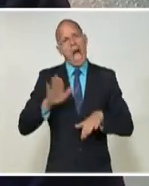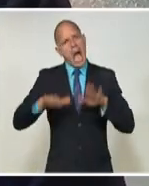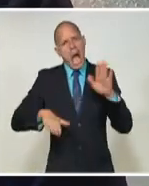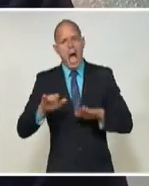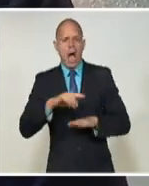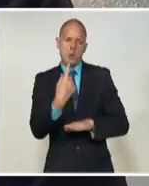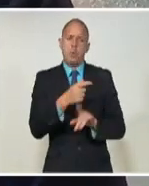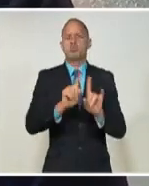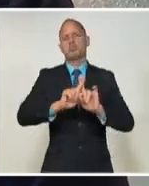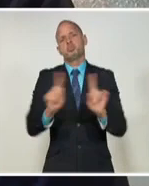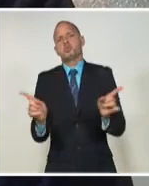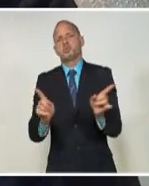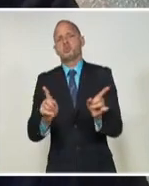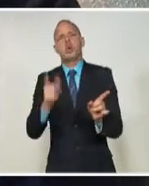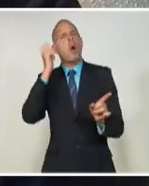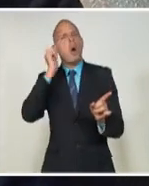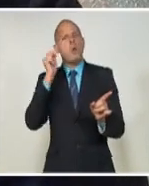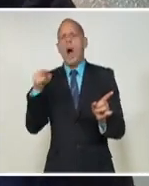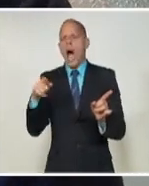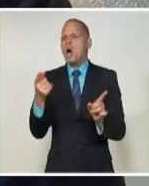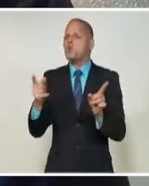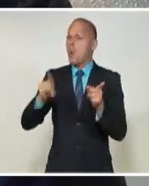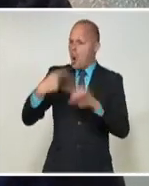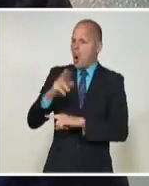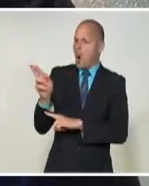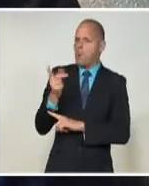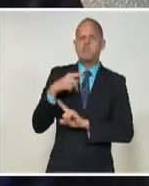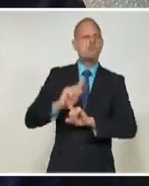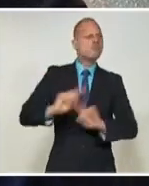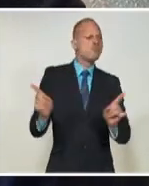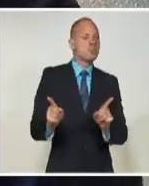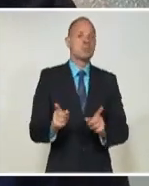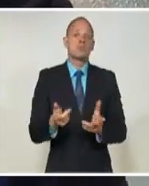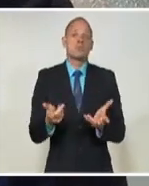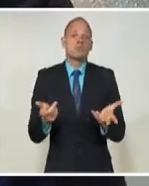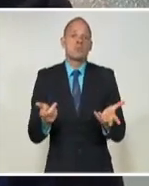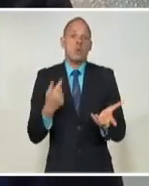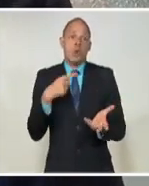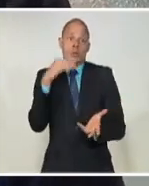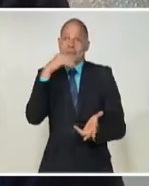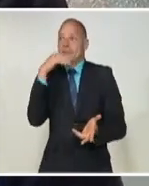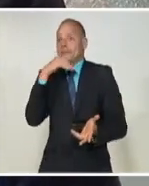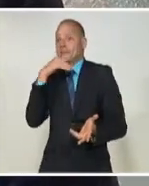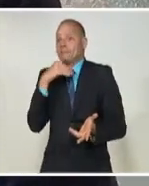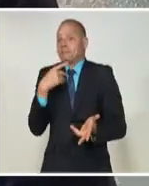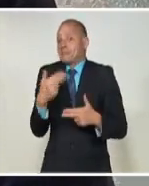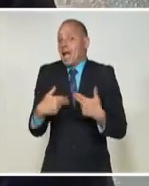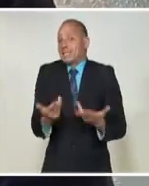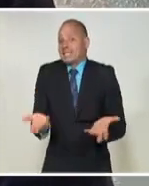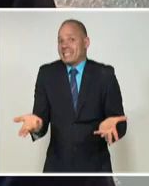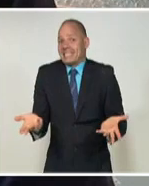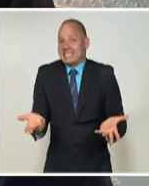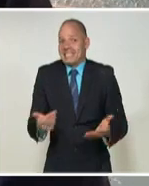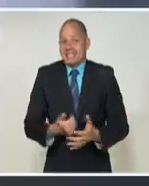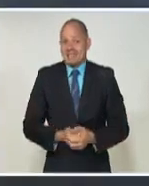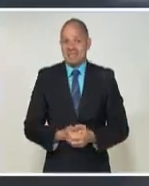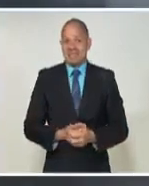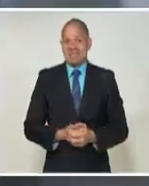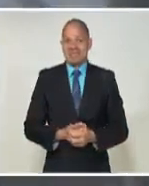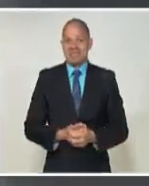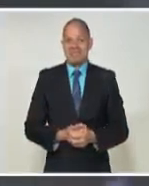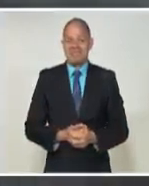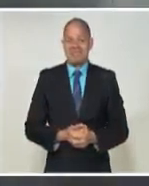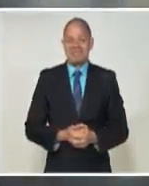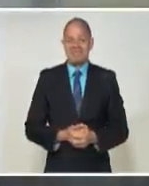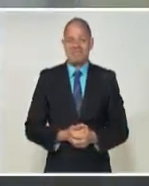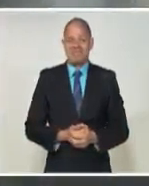ruptura, muchos momentos en que eso se pudo haber convertido en un fracaso desde el punto de vista matrimonial.